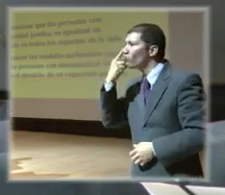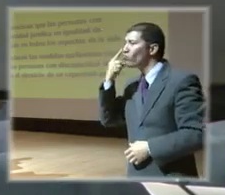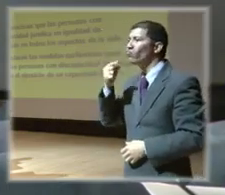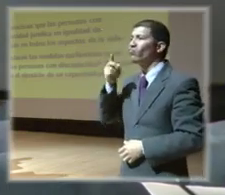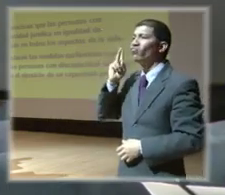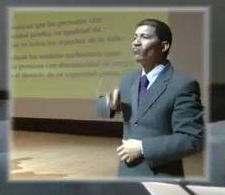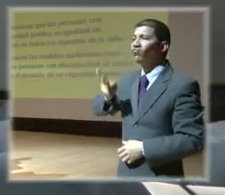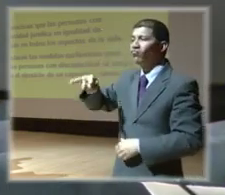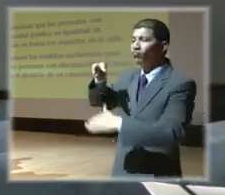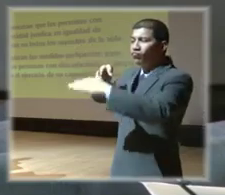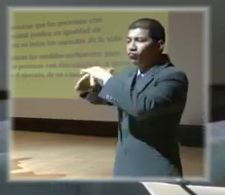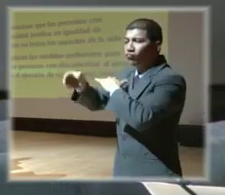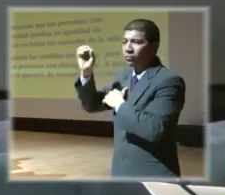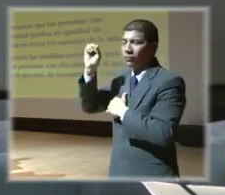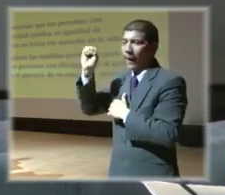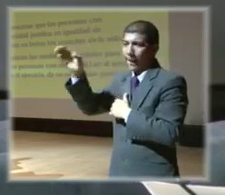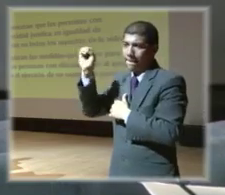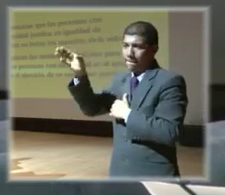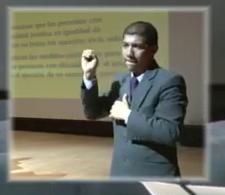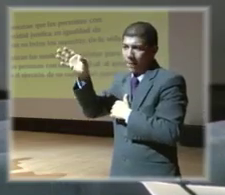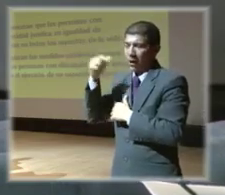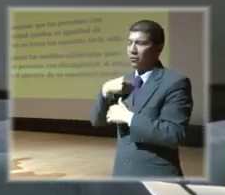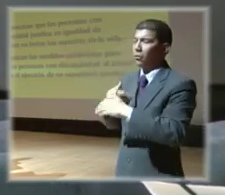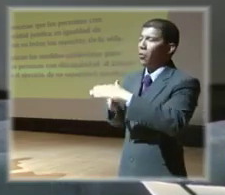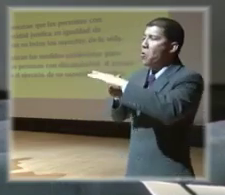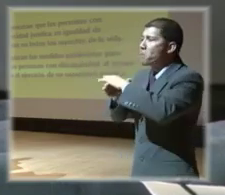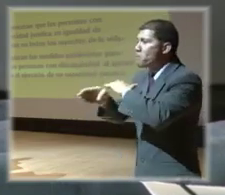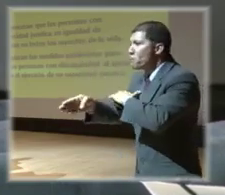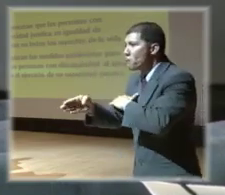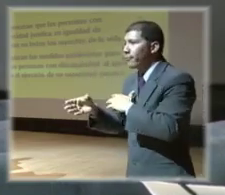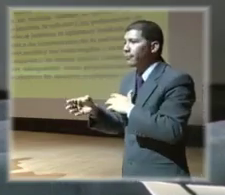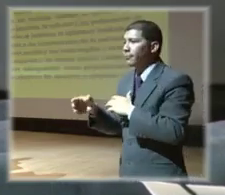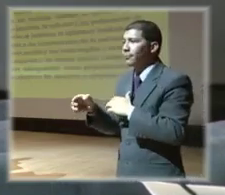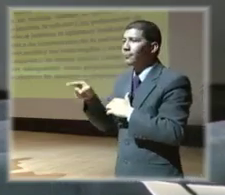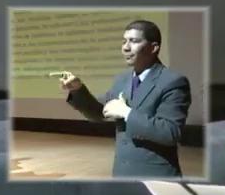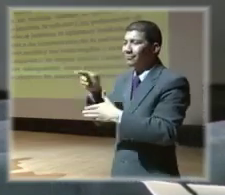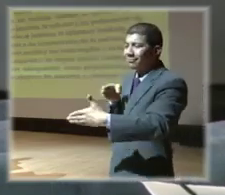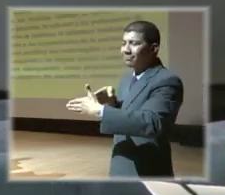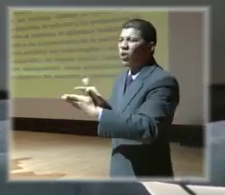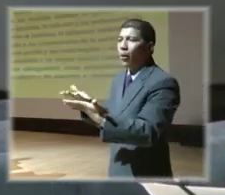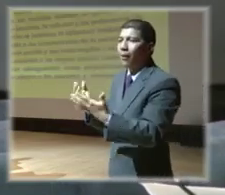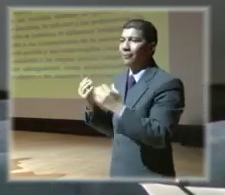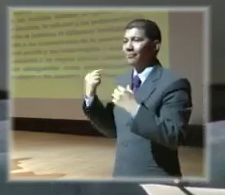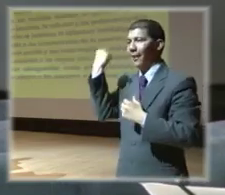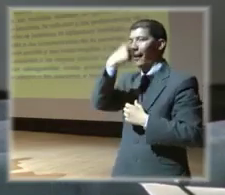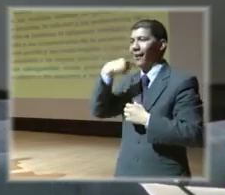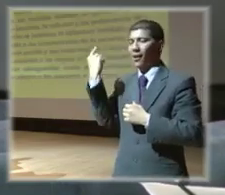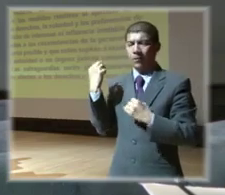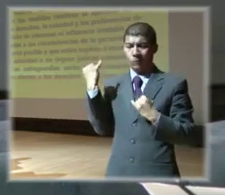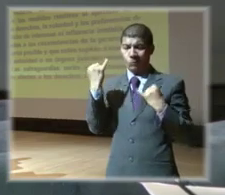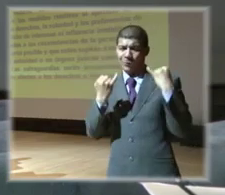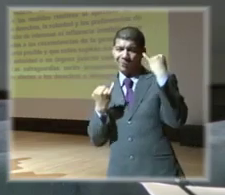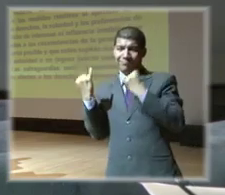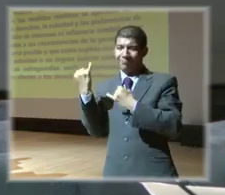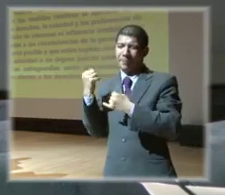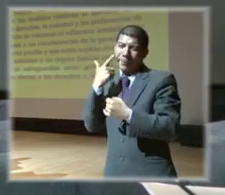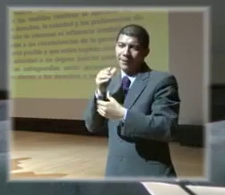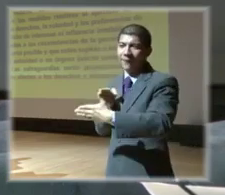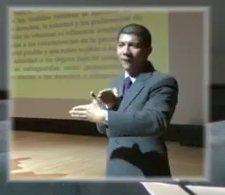va a enfrentar y la discriminación por portación de cara simplemente, lo que quizás esa información no está en un lenguaje